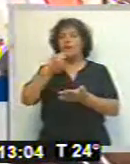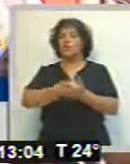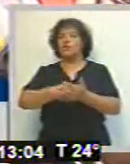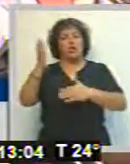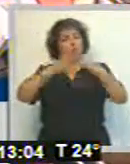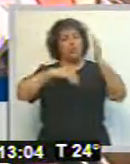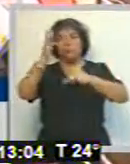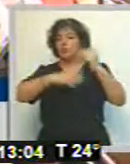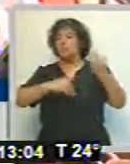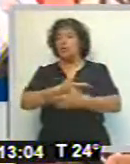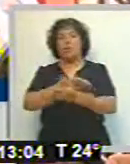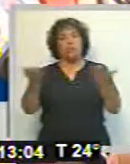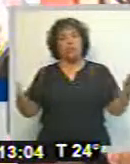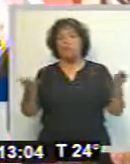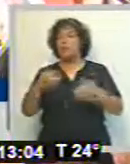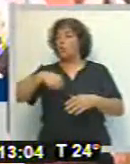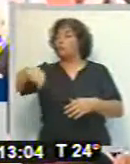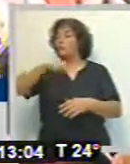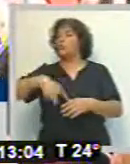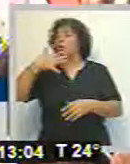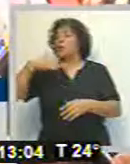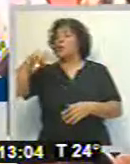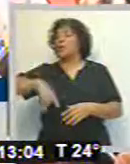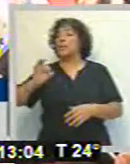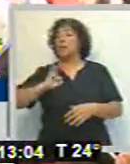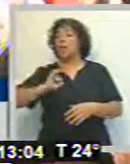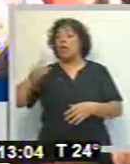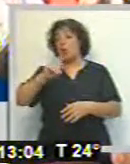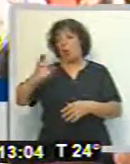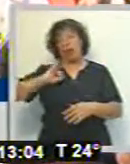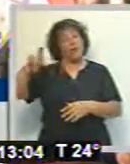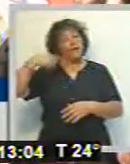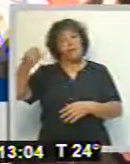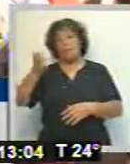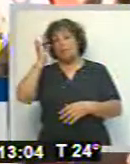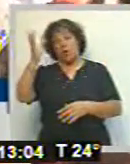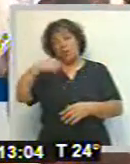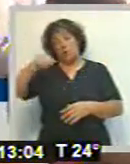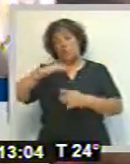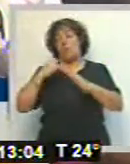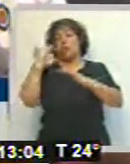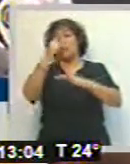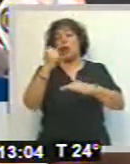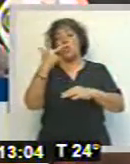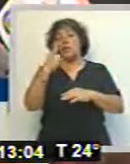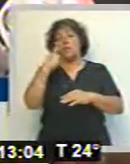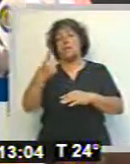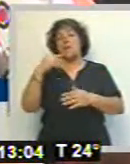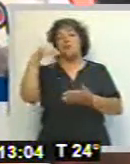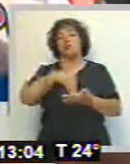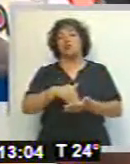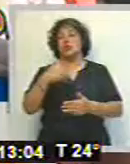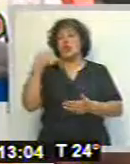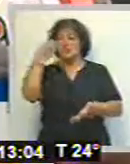y obra pública. Nosotros entendemos que este año, o el año que viene, perdón, vamos a superar los 3.000 millones en materia de inversión